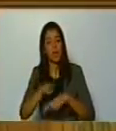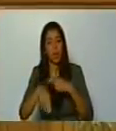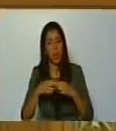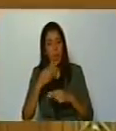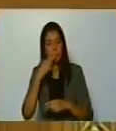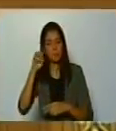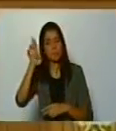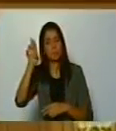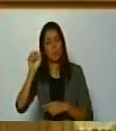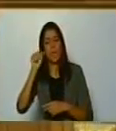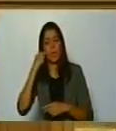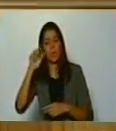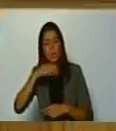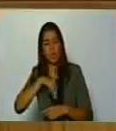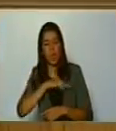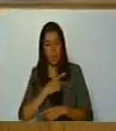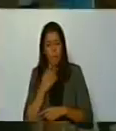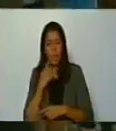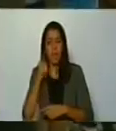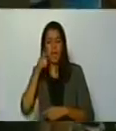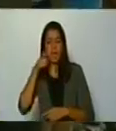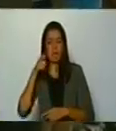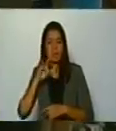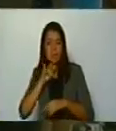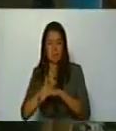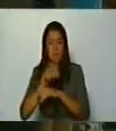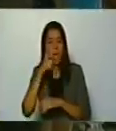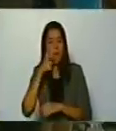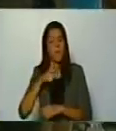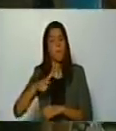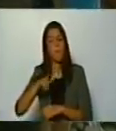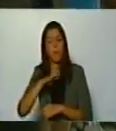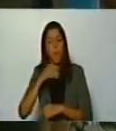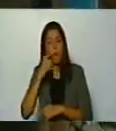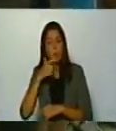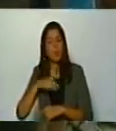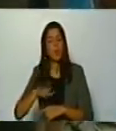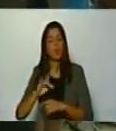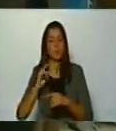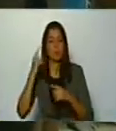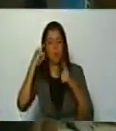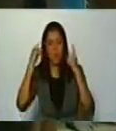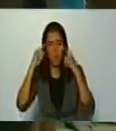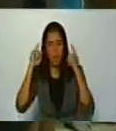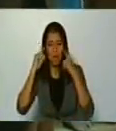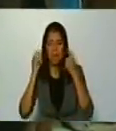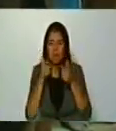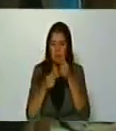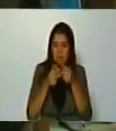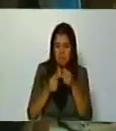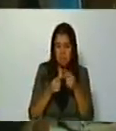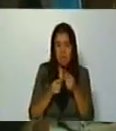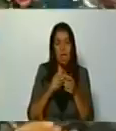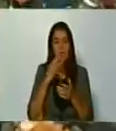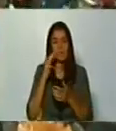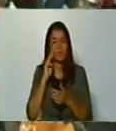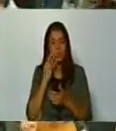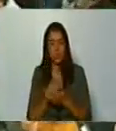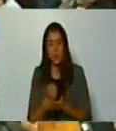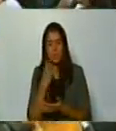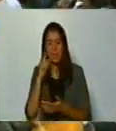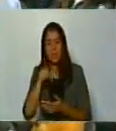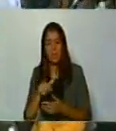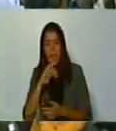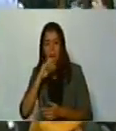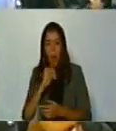amigos y amigas, que se engañe al pueblo, que se le haga un lavado cerebral a través de las redes sociales para que el odio se